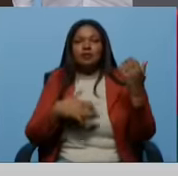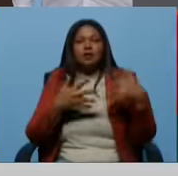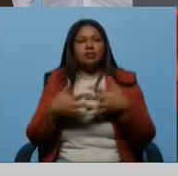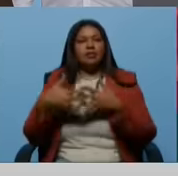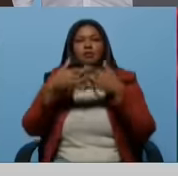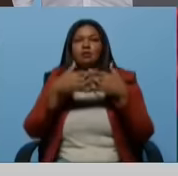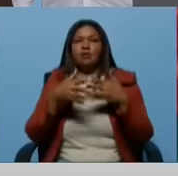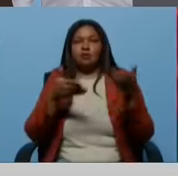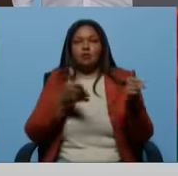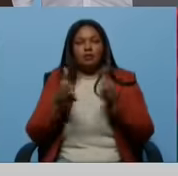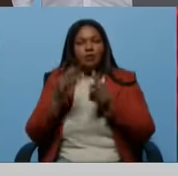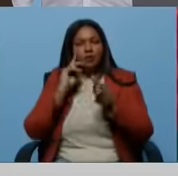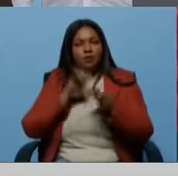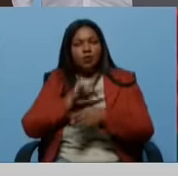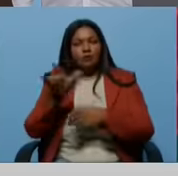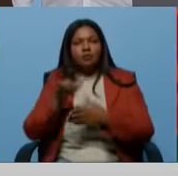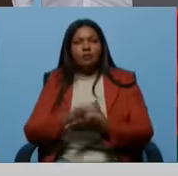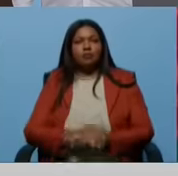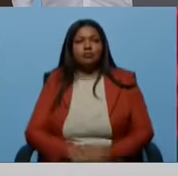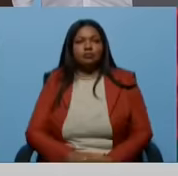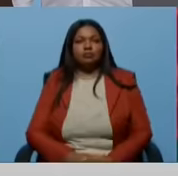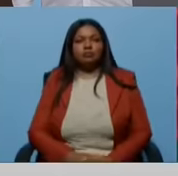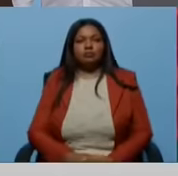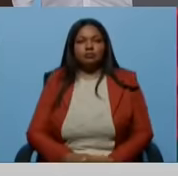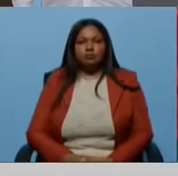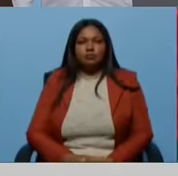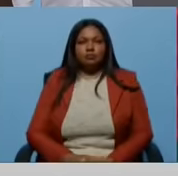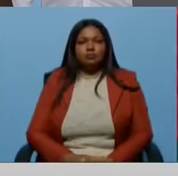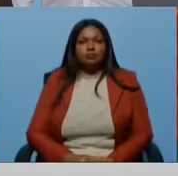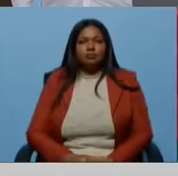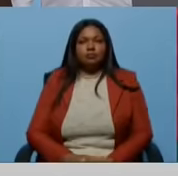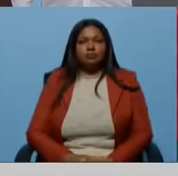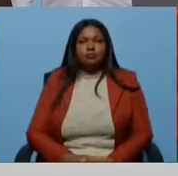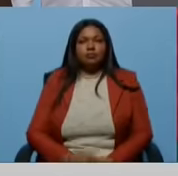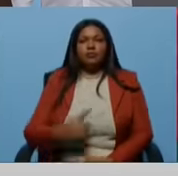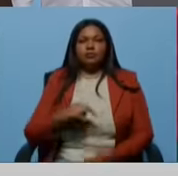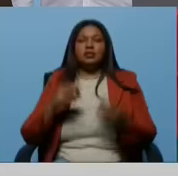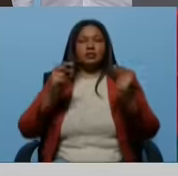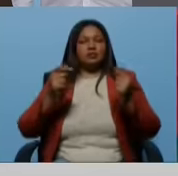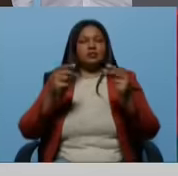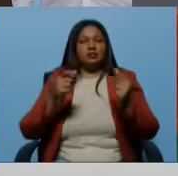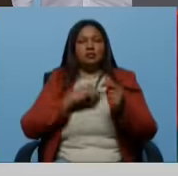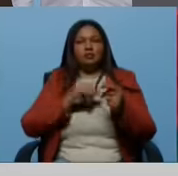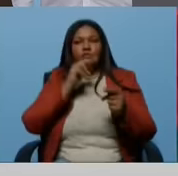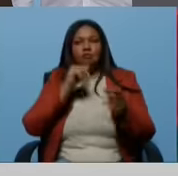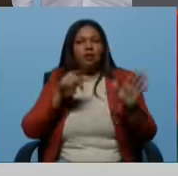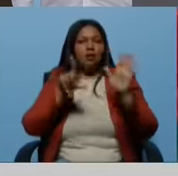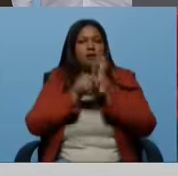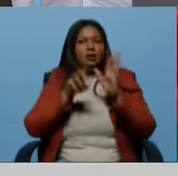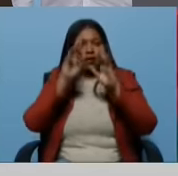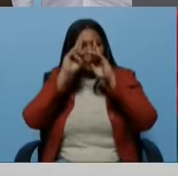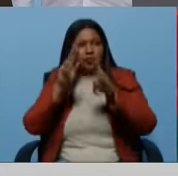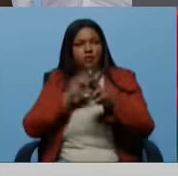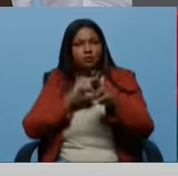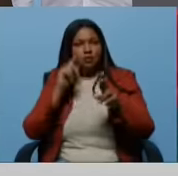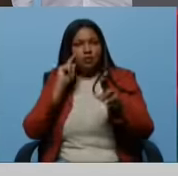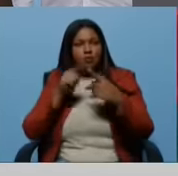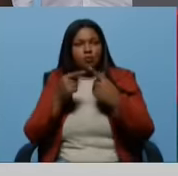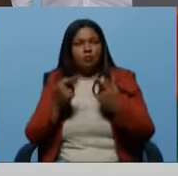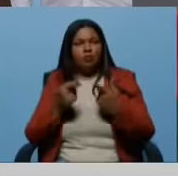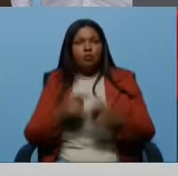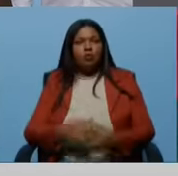parte de este avión. Fue una acción totalmente ilegal, deliberada y